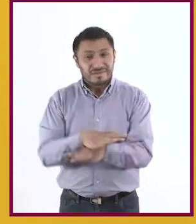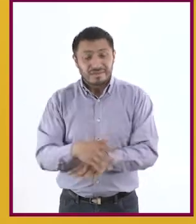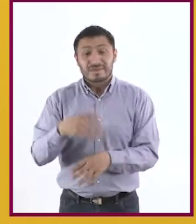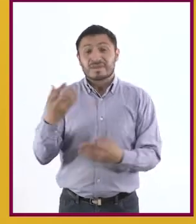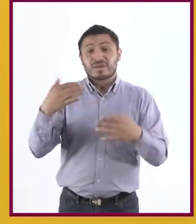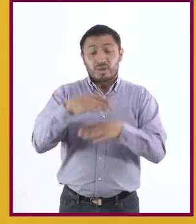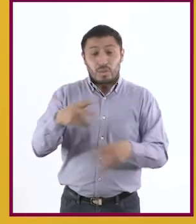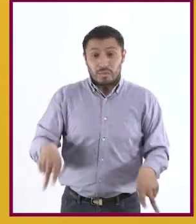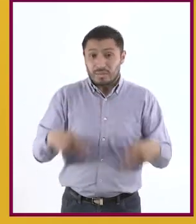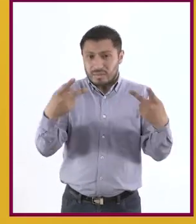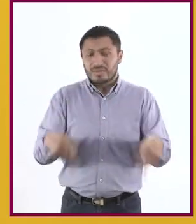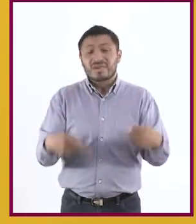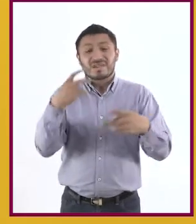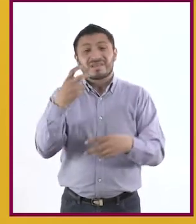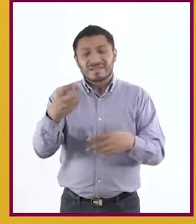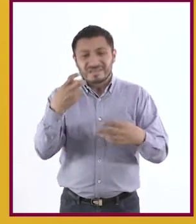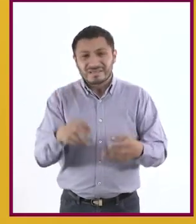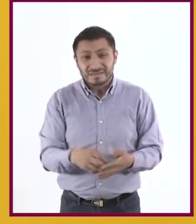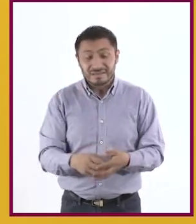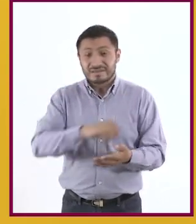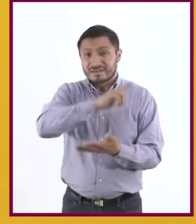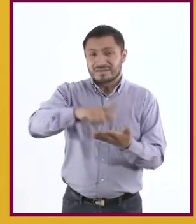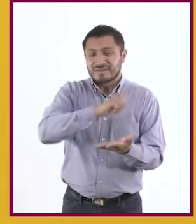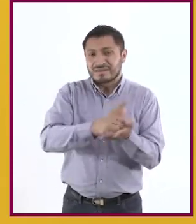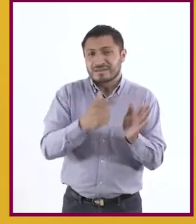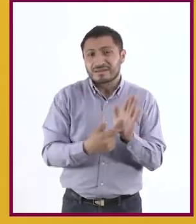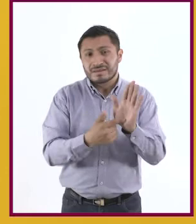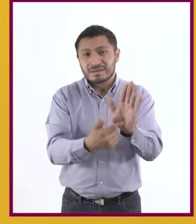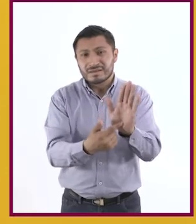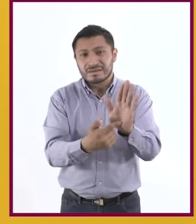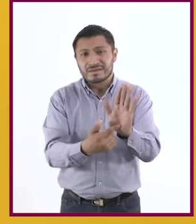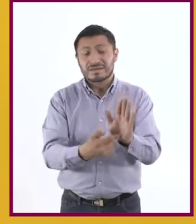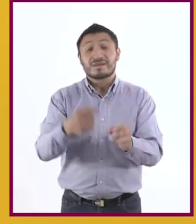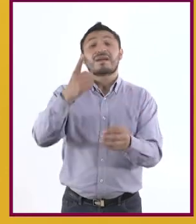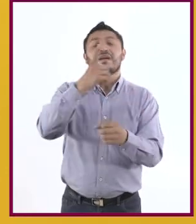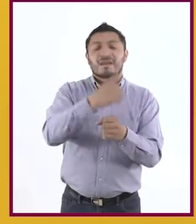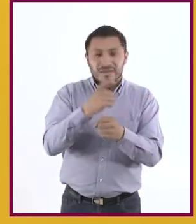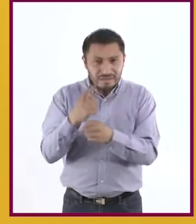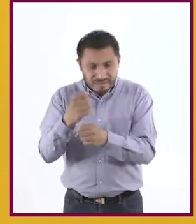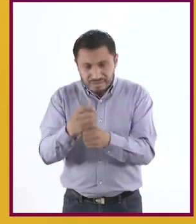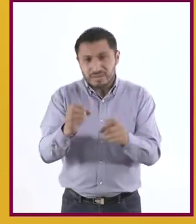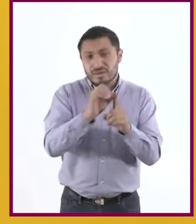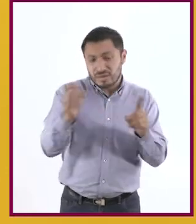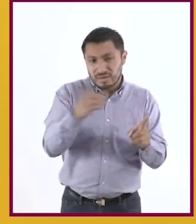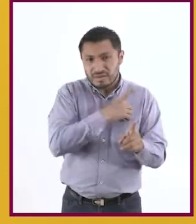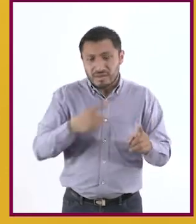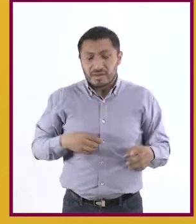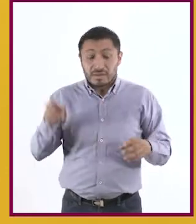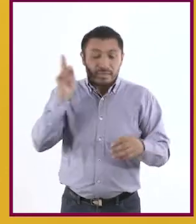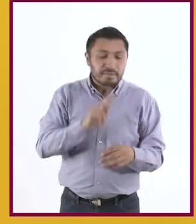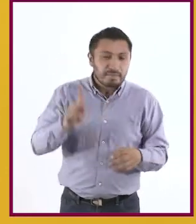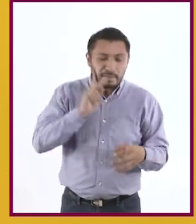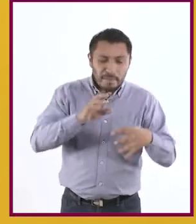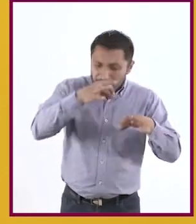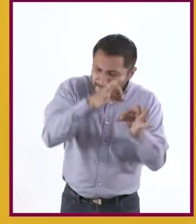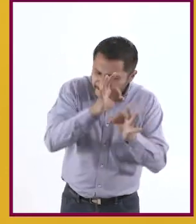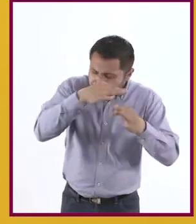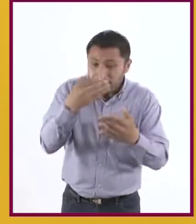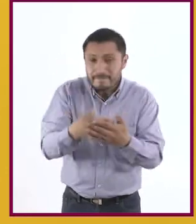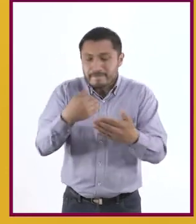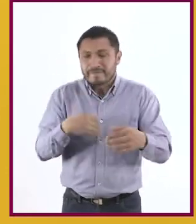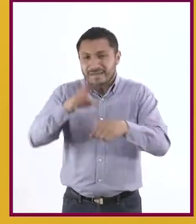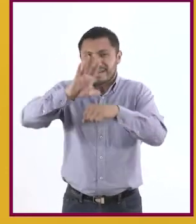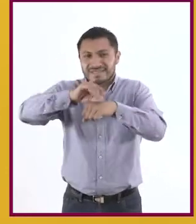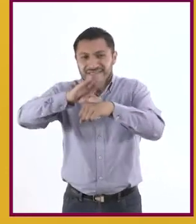su comercialización se refiere, la ley establece que primero estos organismos deben ser sometidos a pruebas antes de autorizar